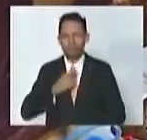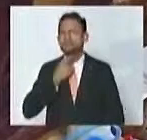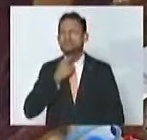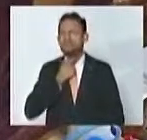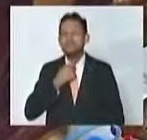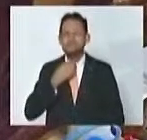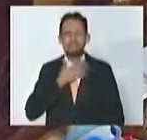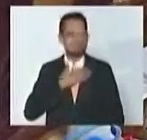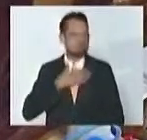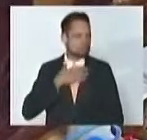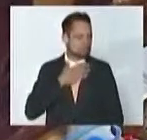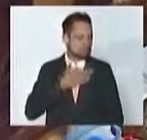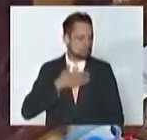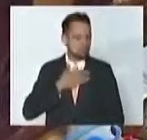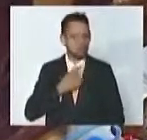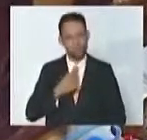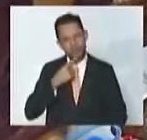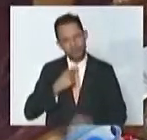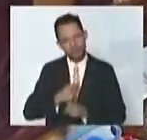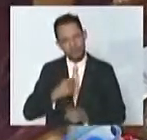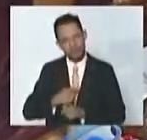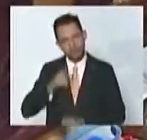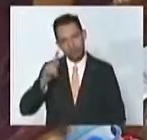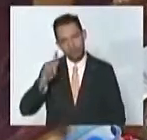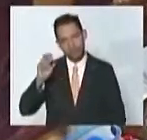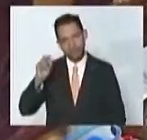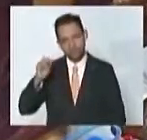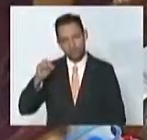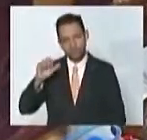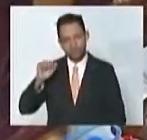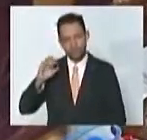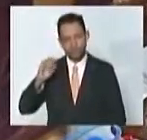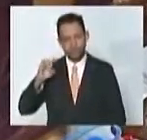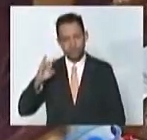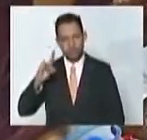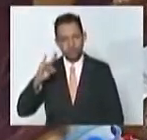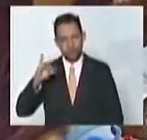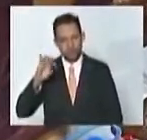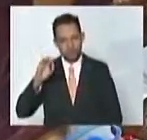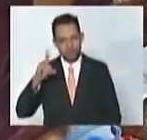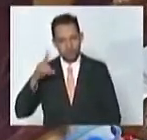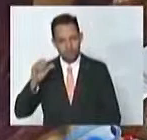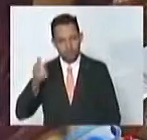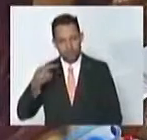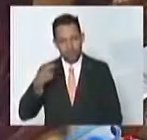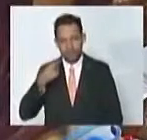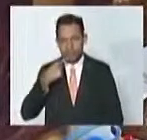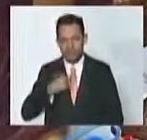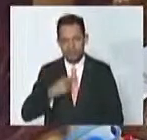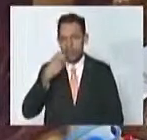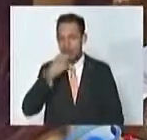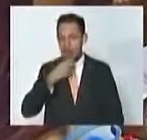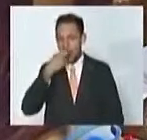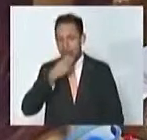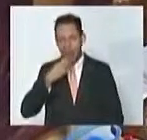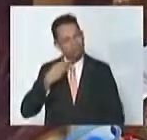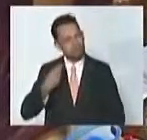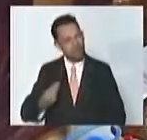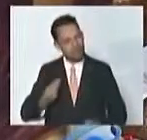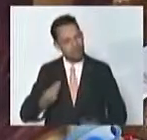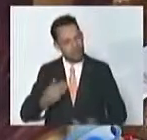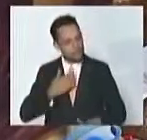dirán, pero si la fonoaudióloga es la que va a ayudarle a utilizar la voz, o